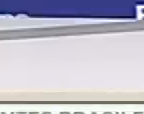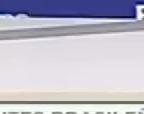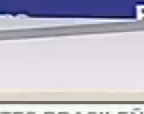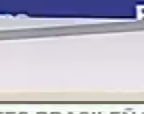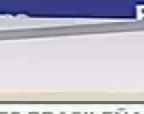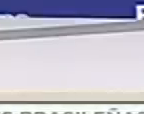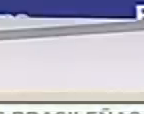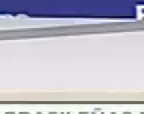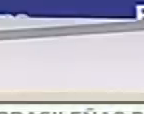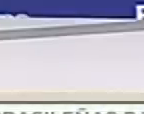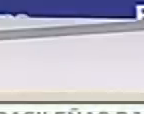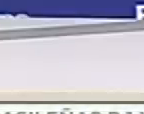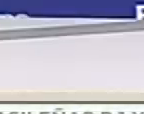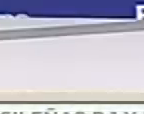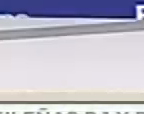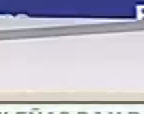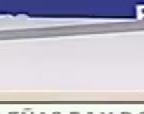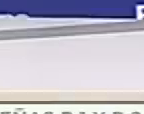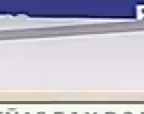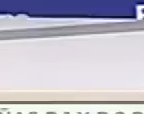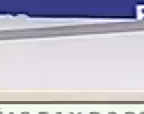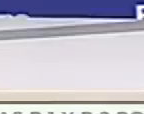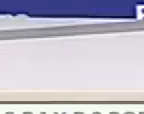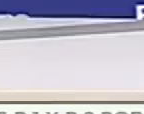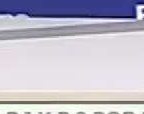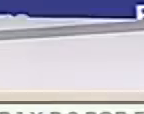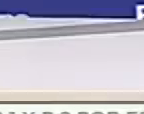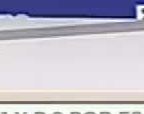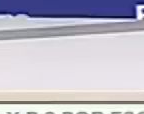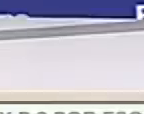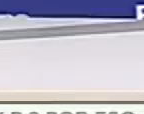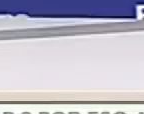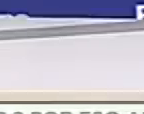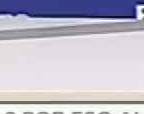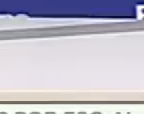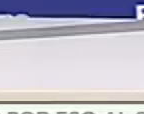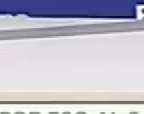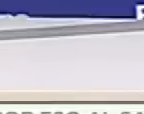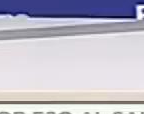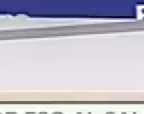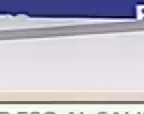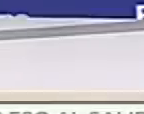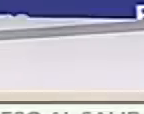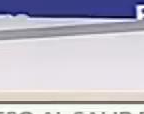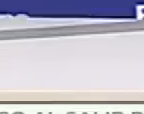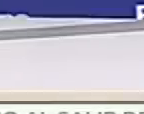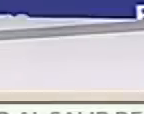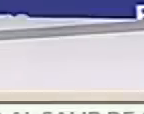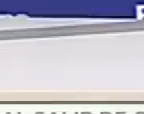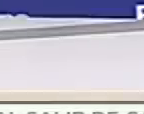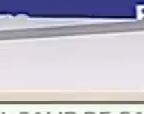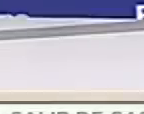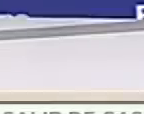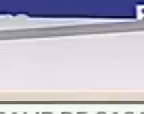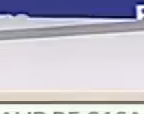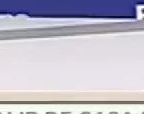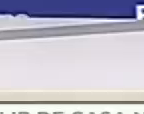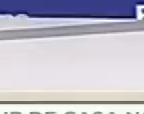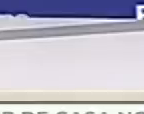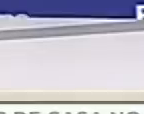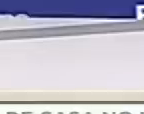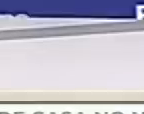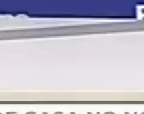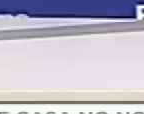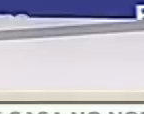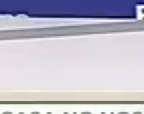Seguridad, para la Paz, para la Seguridad Interior, el ministro